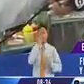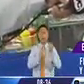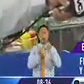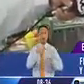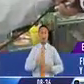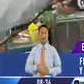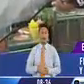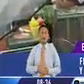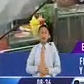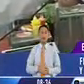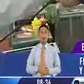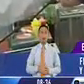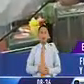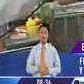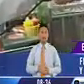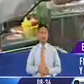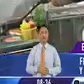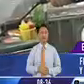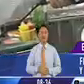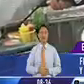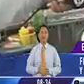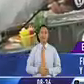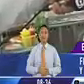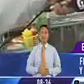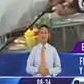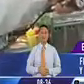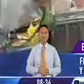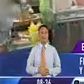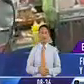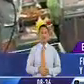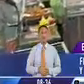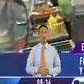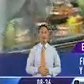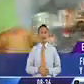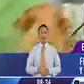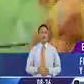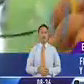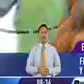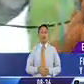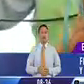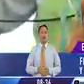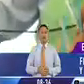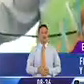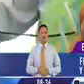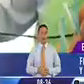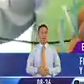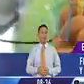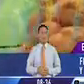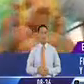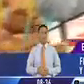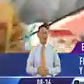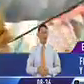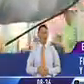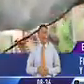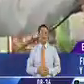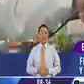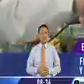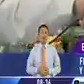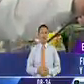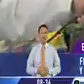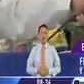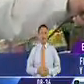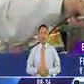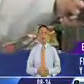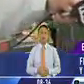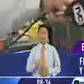tenemos, el menudo. Por favor, que vengan. Pensé que eran huevos chilenos. No. Son exquisitos. Ya les